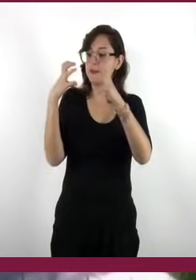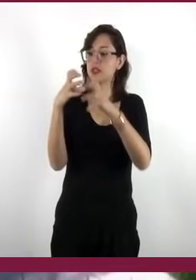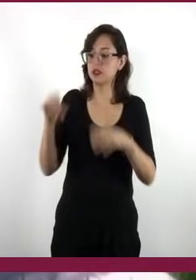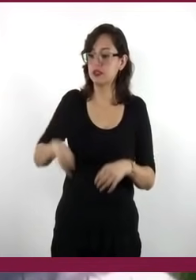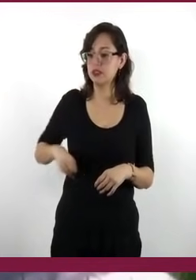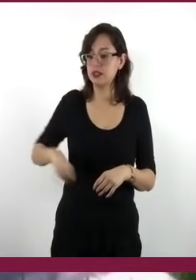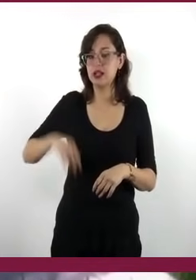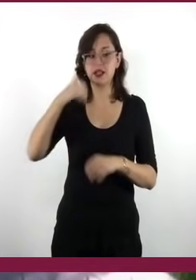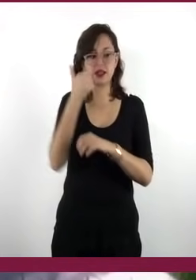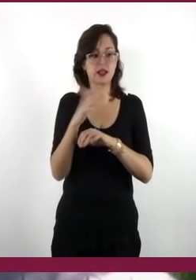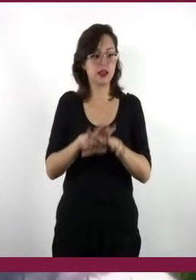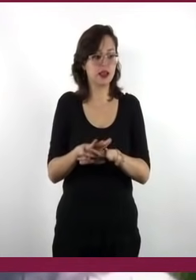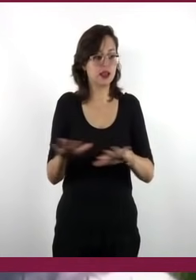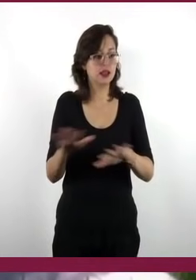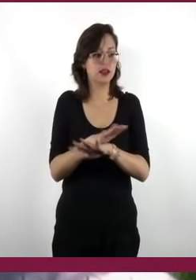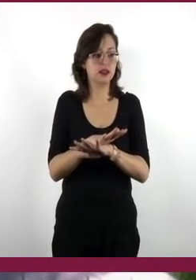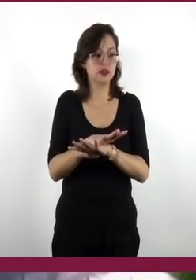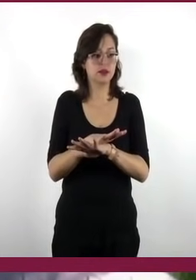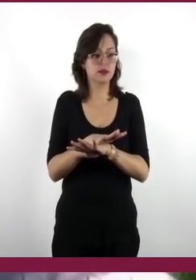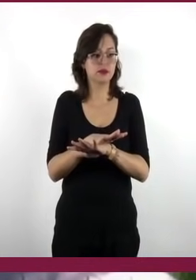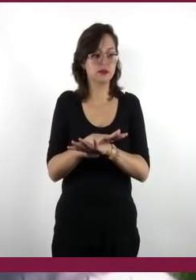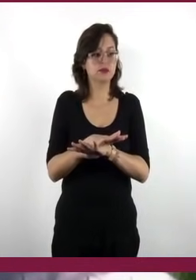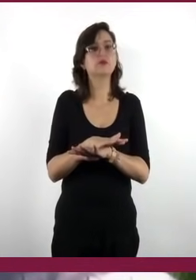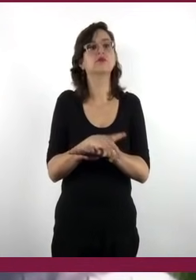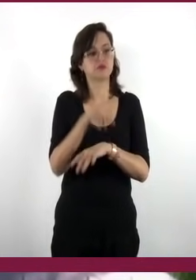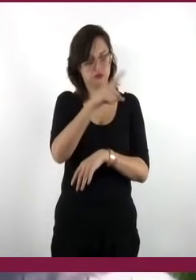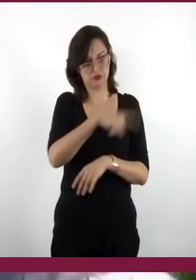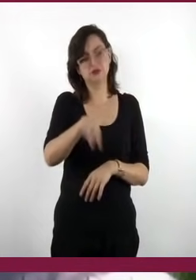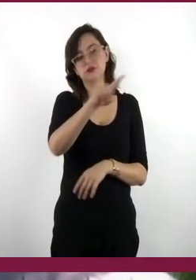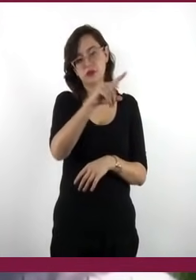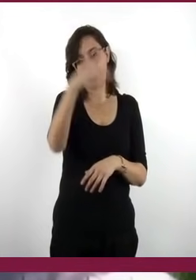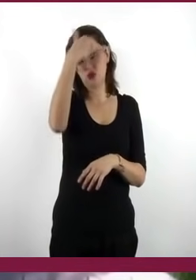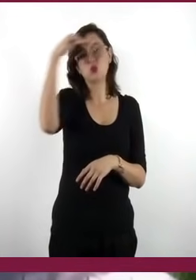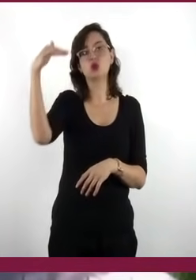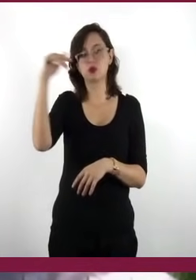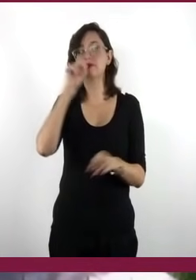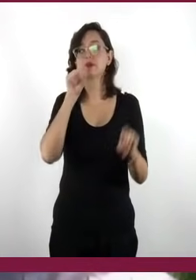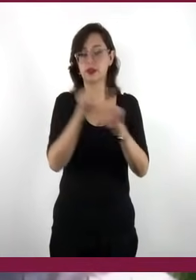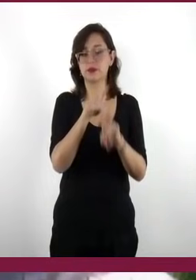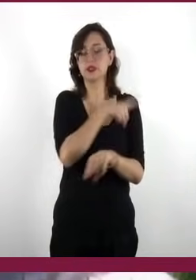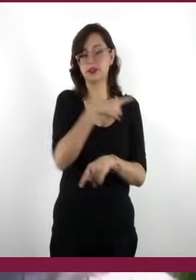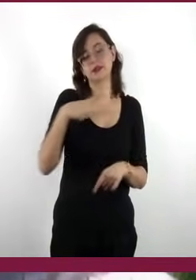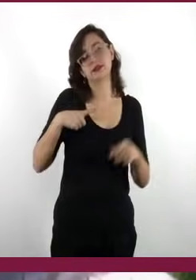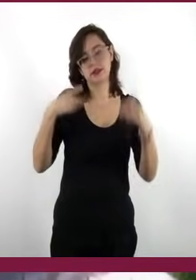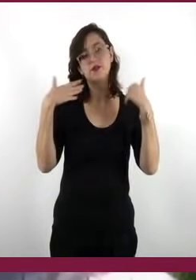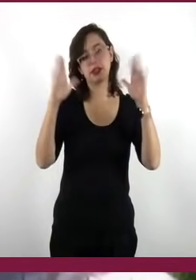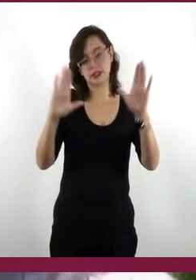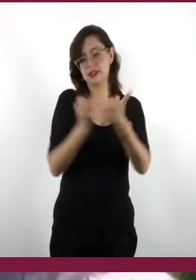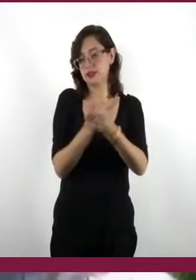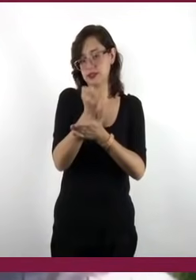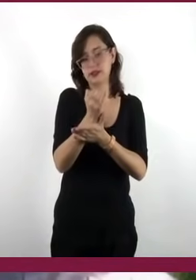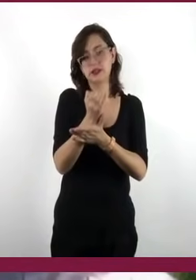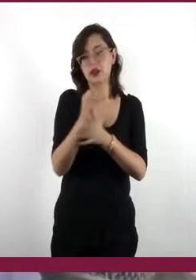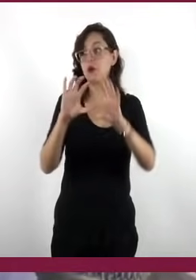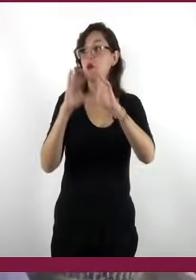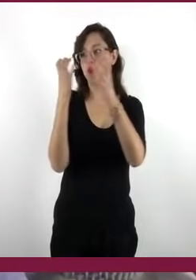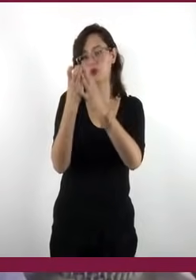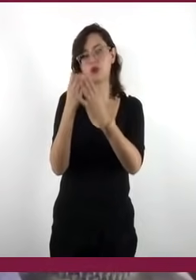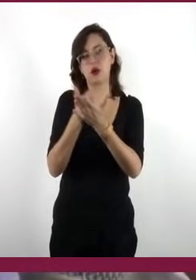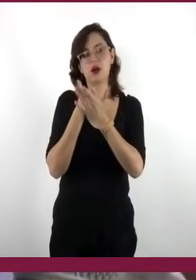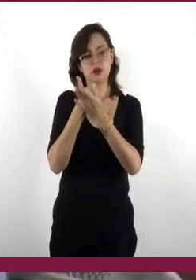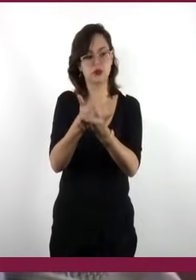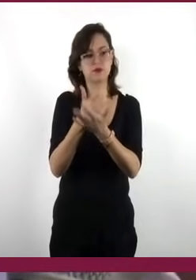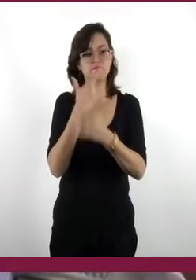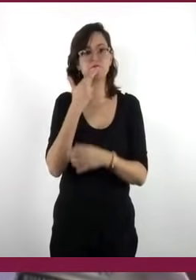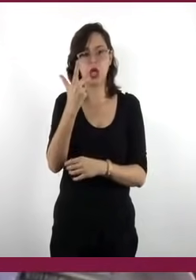y quiere hacer un cambio por el planeta, deberían de tomar su decisión y cambiar y ayudar al planeta a hacer